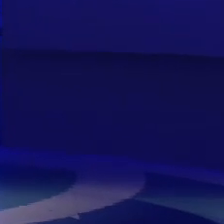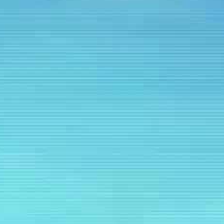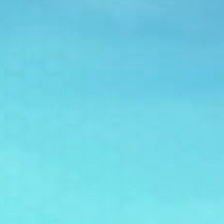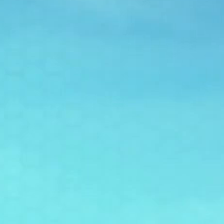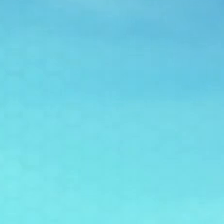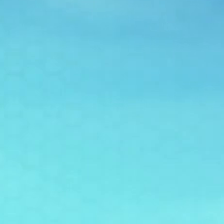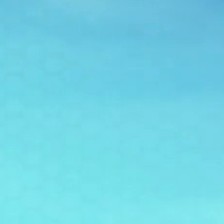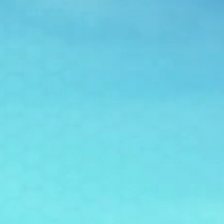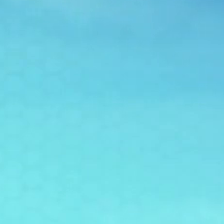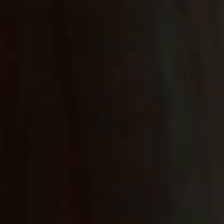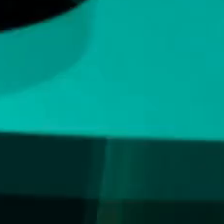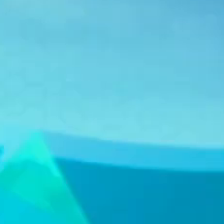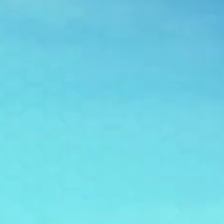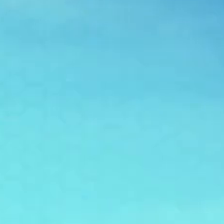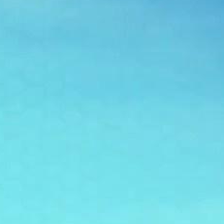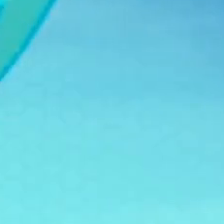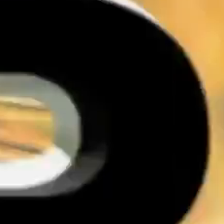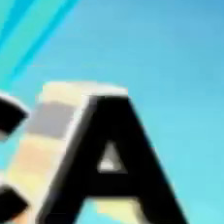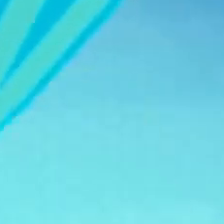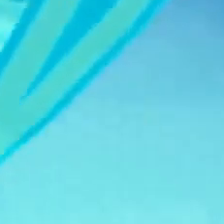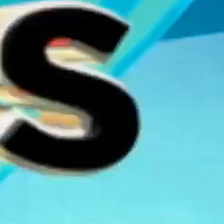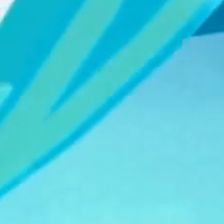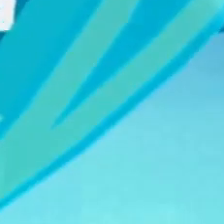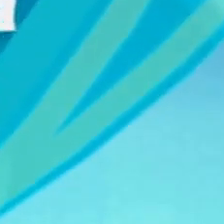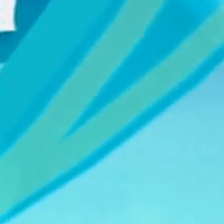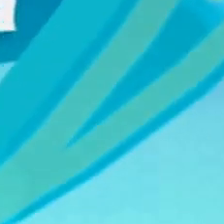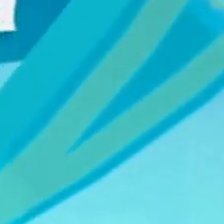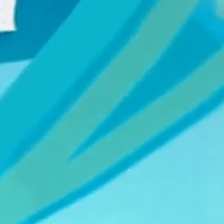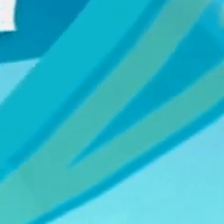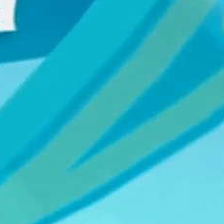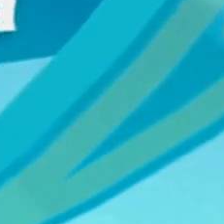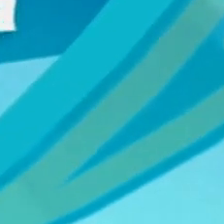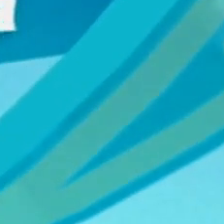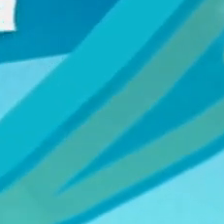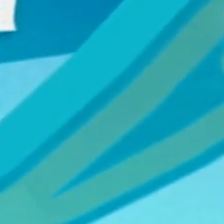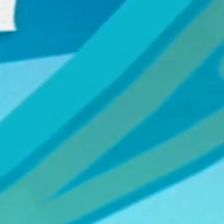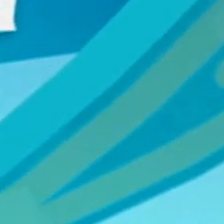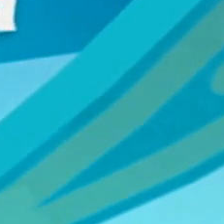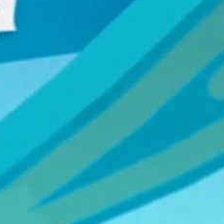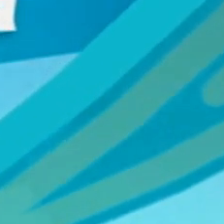Ahí presentó Conversaciones con Ernesto Rivera.